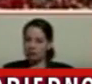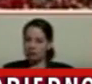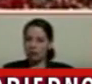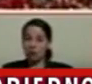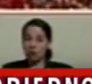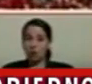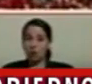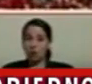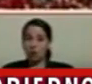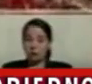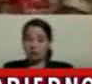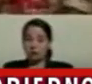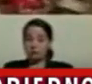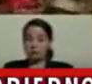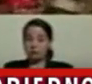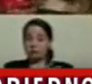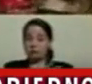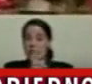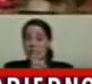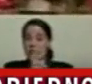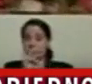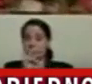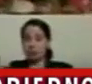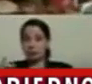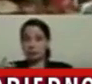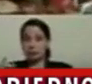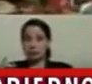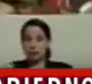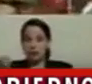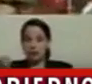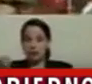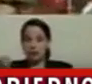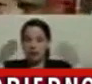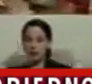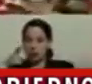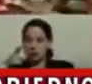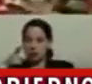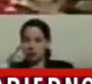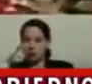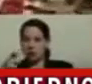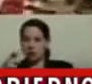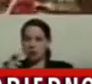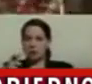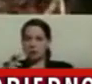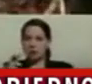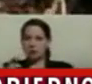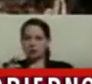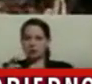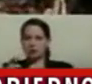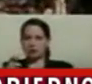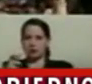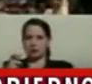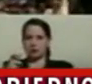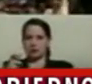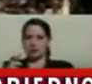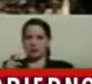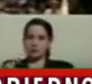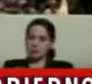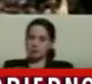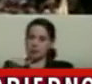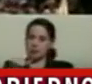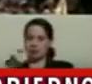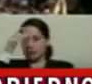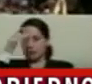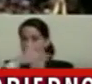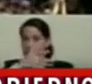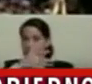el amanecer, estaba el asesor de seguridad, el engañador de Donald Trump,